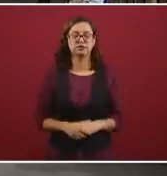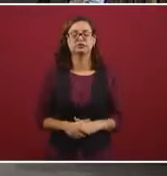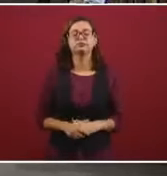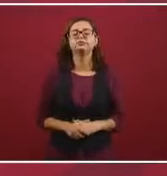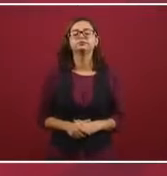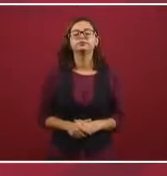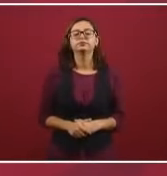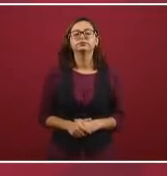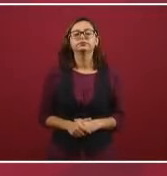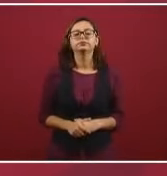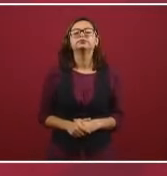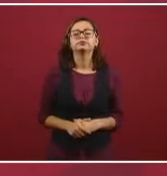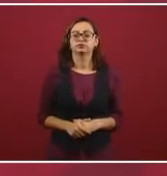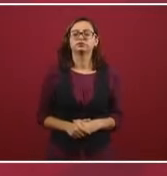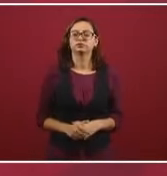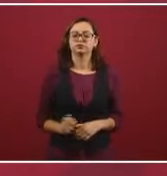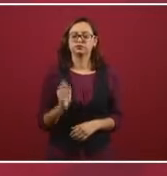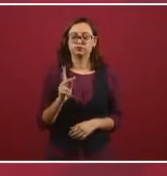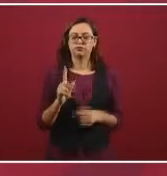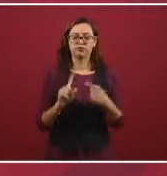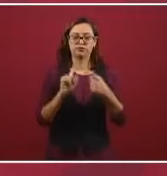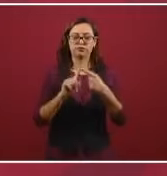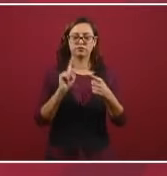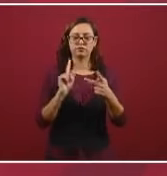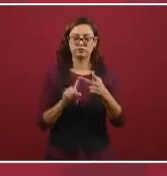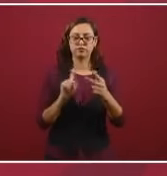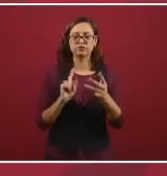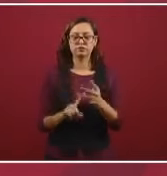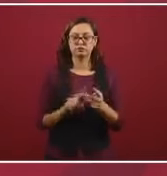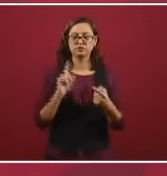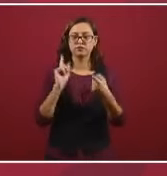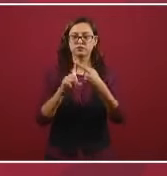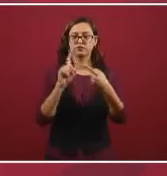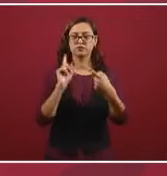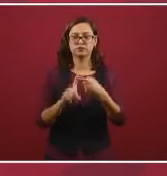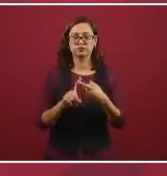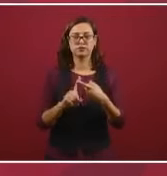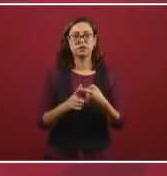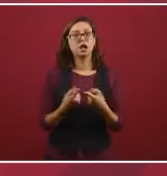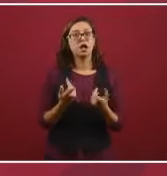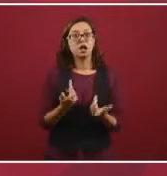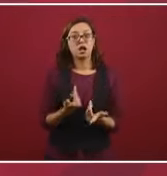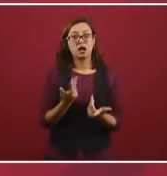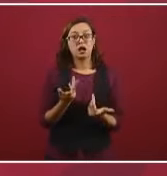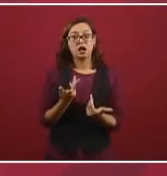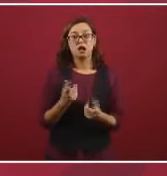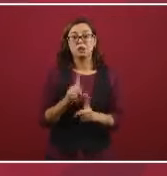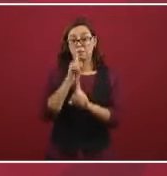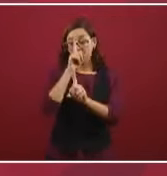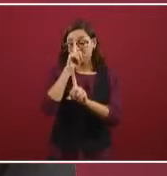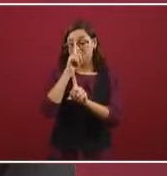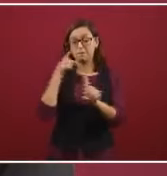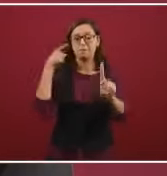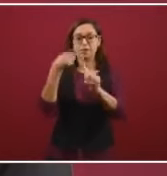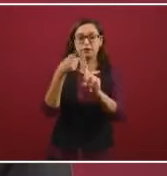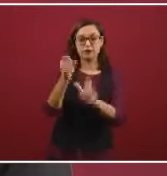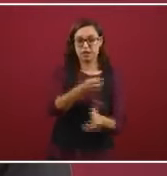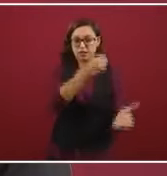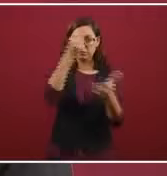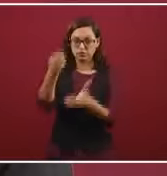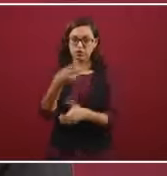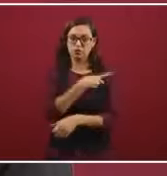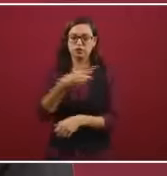México? Primero, que se cumplan las metas de inversión pactadas, que ya referí en este momento y que